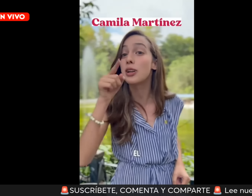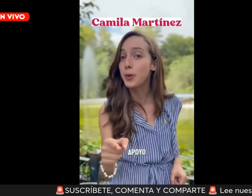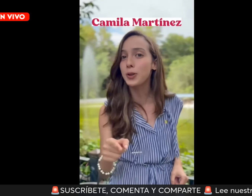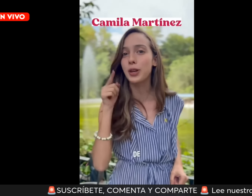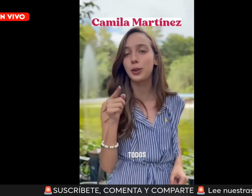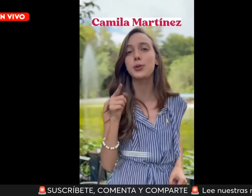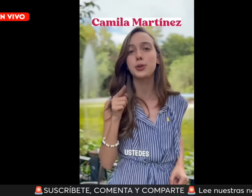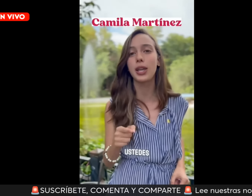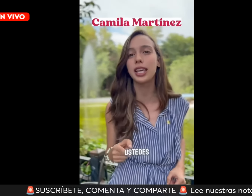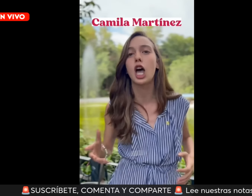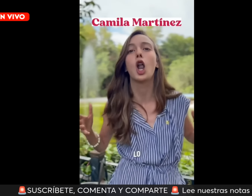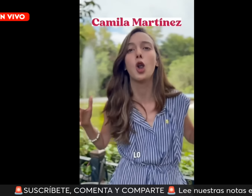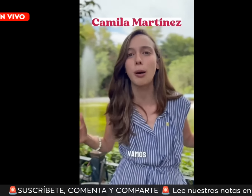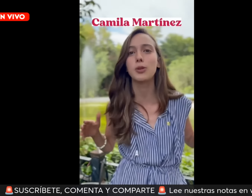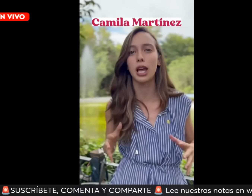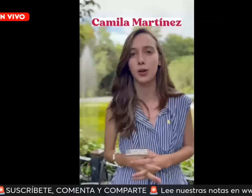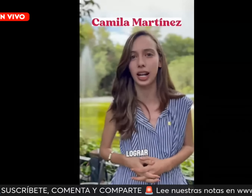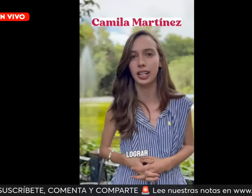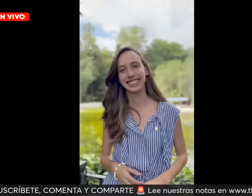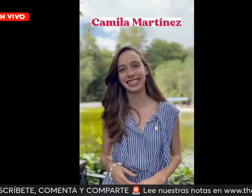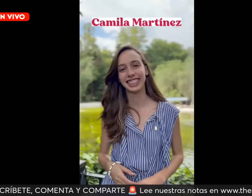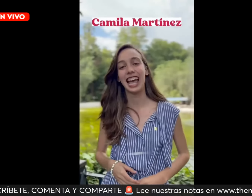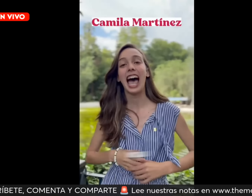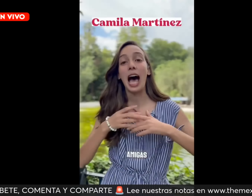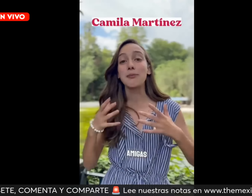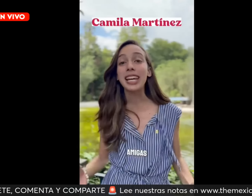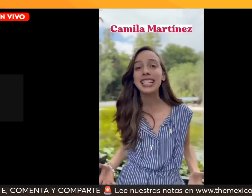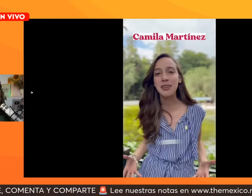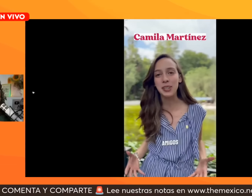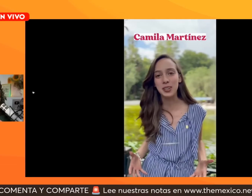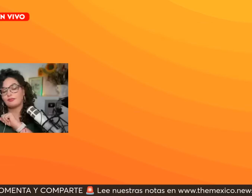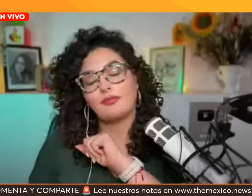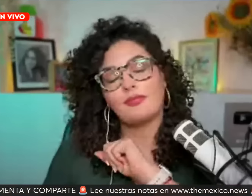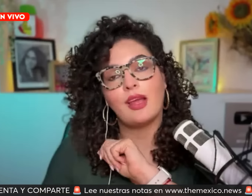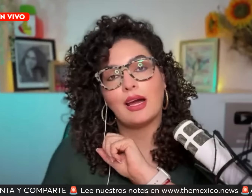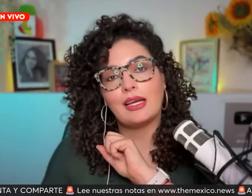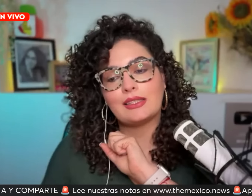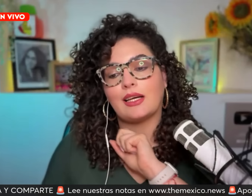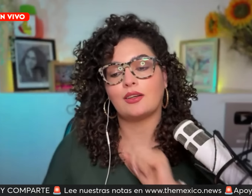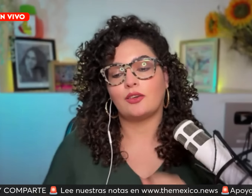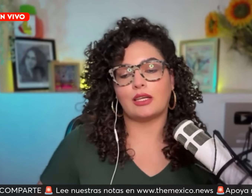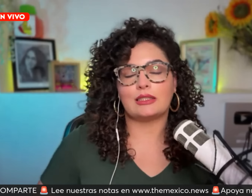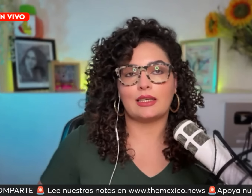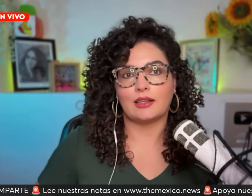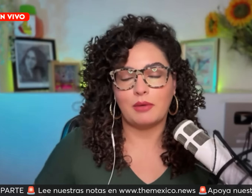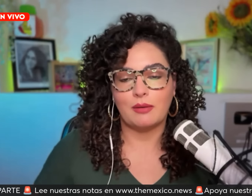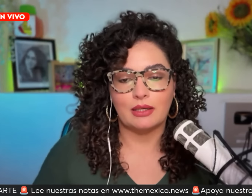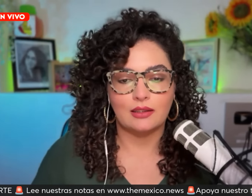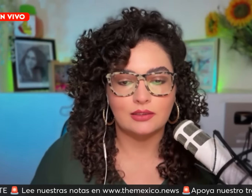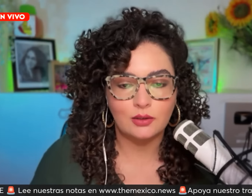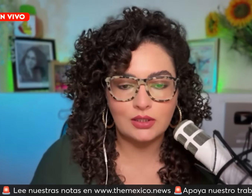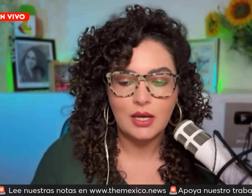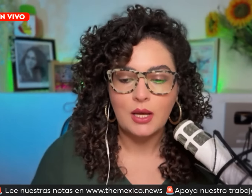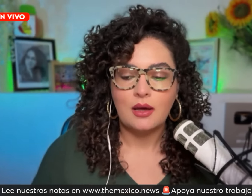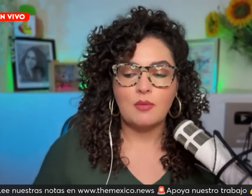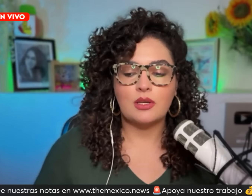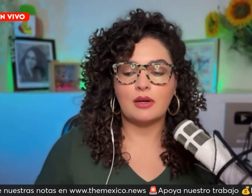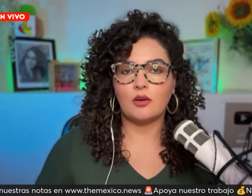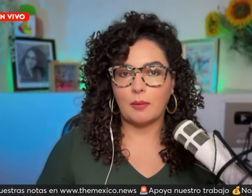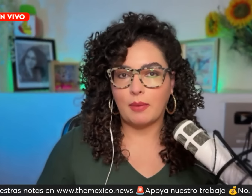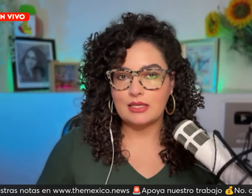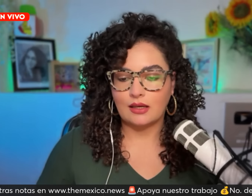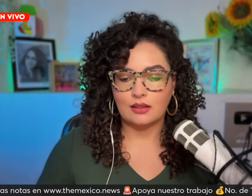con el apoyo de todos ustedes lo vamos a lograr. Amigas y amigos. Ahí está lo que dice Camila Martínez. Entonces,